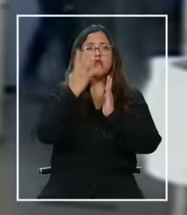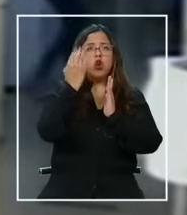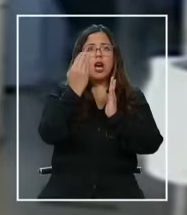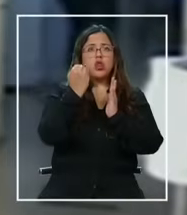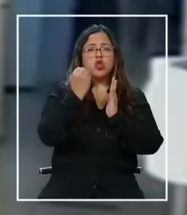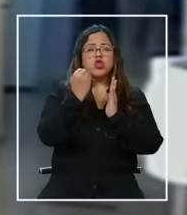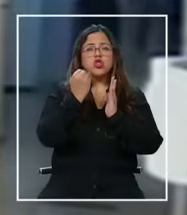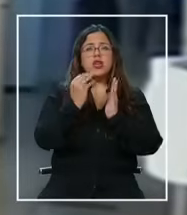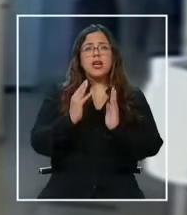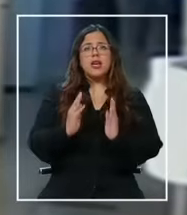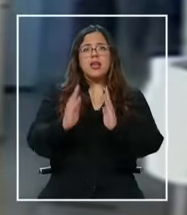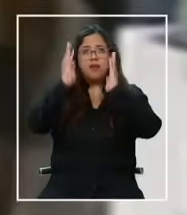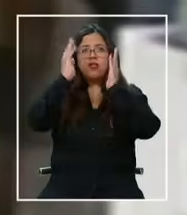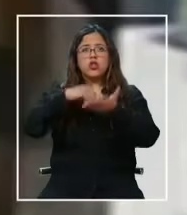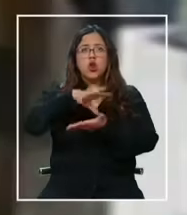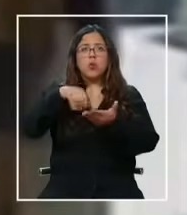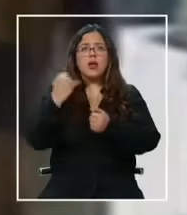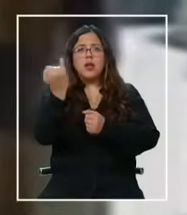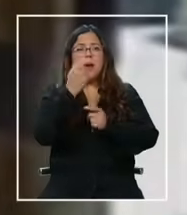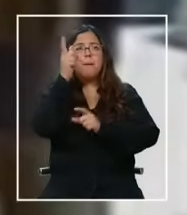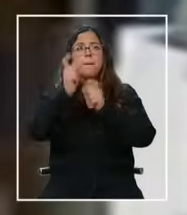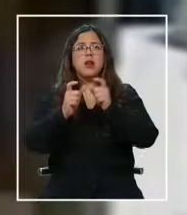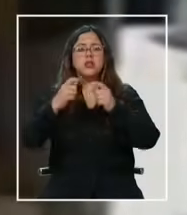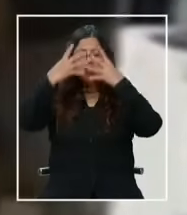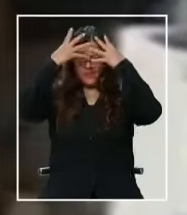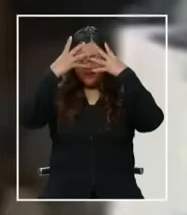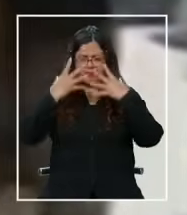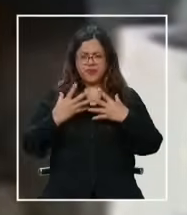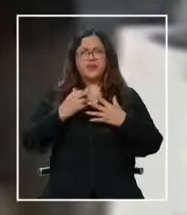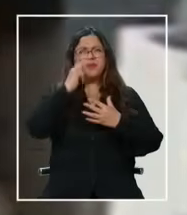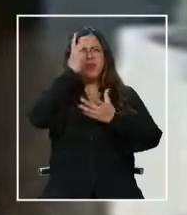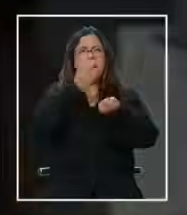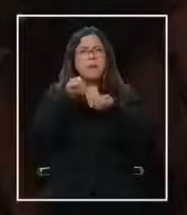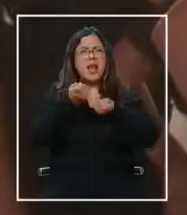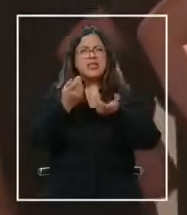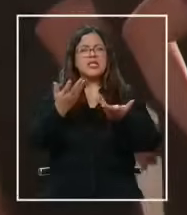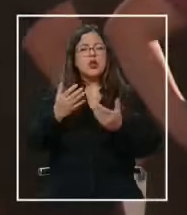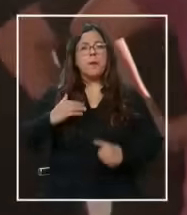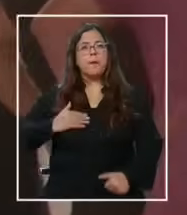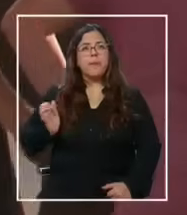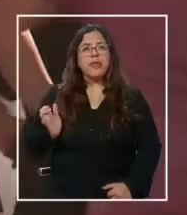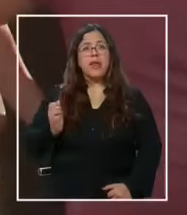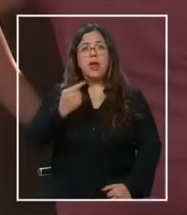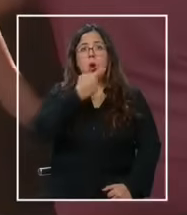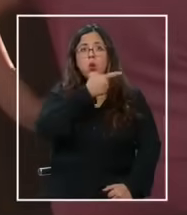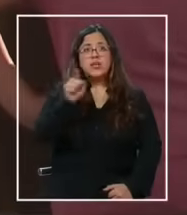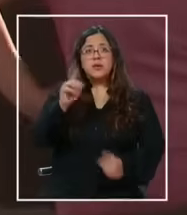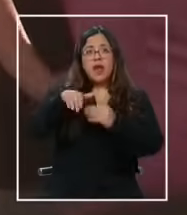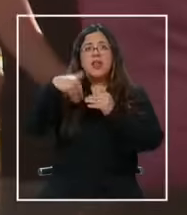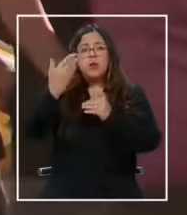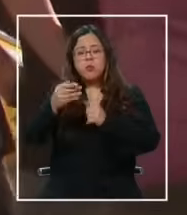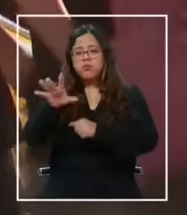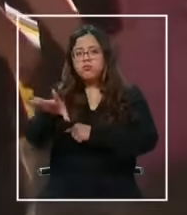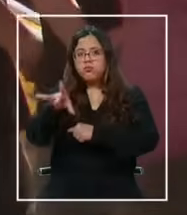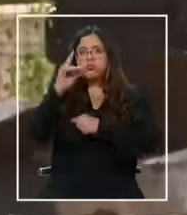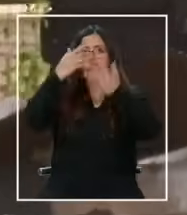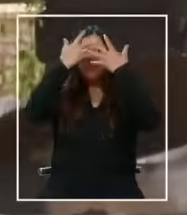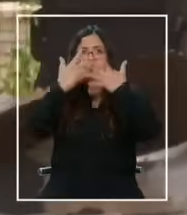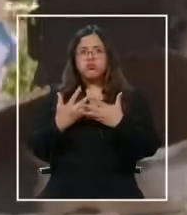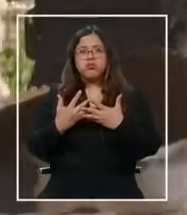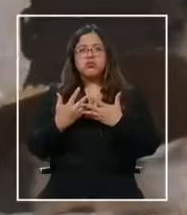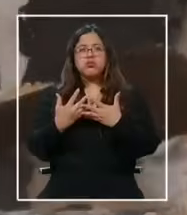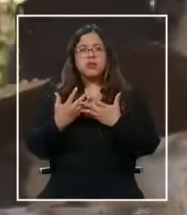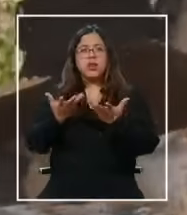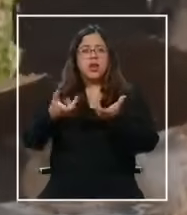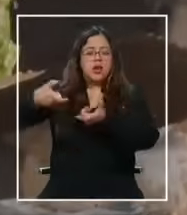en Independencia por su objetos caracterizados como funcionarios de la pdi y una semana después su cuerpo fue encontrado en una maleta